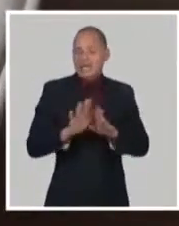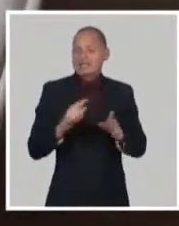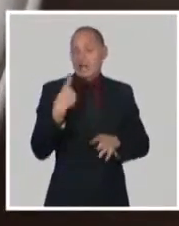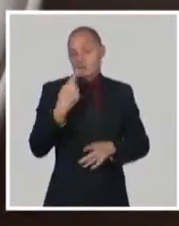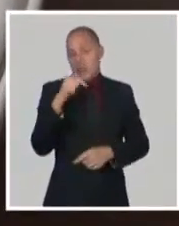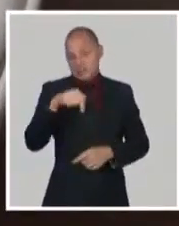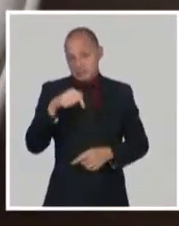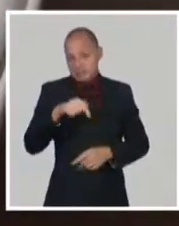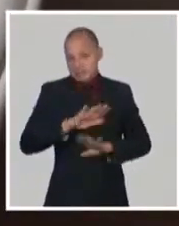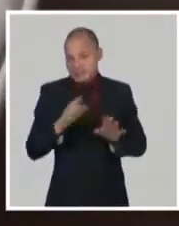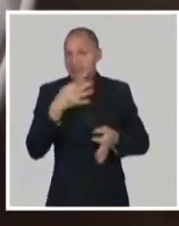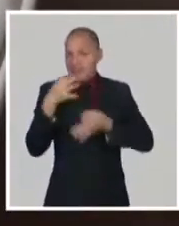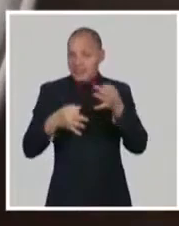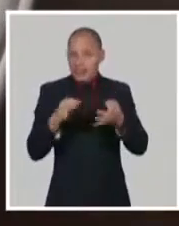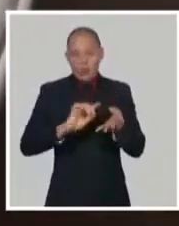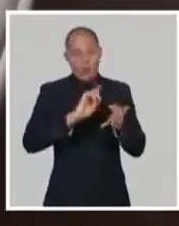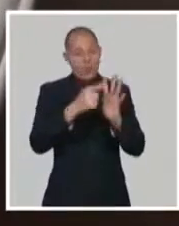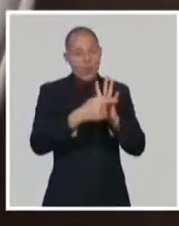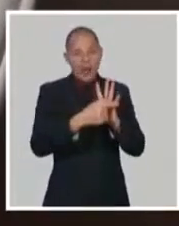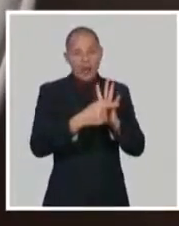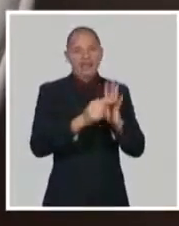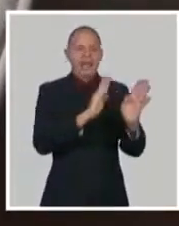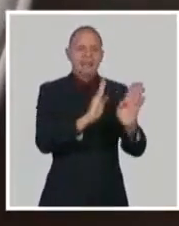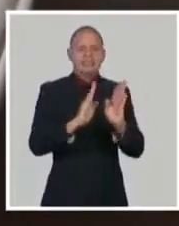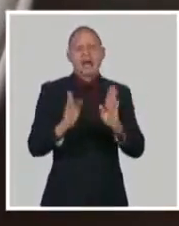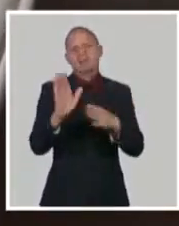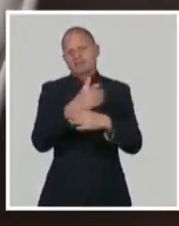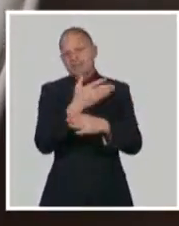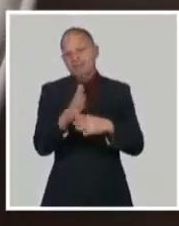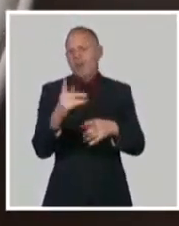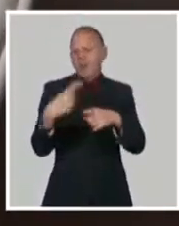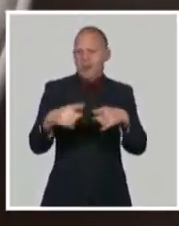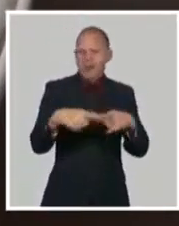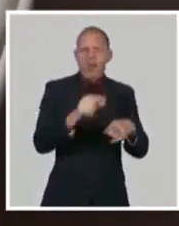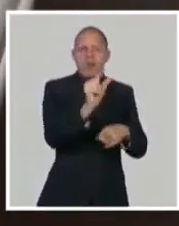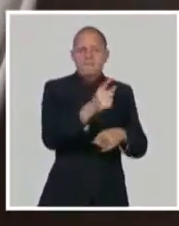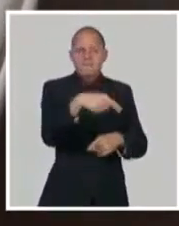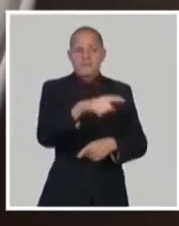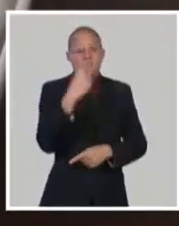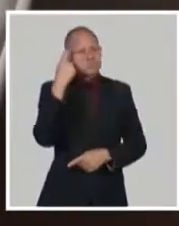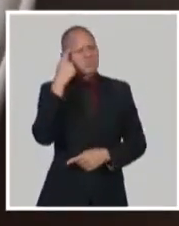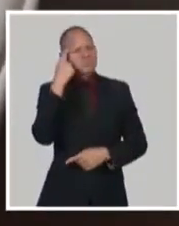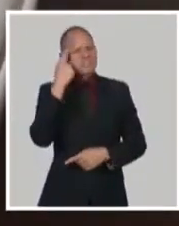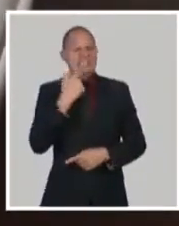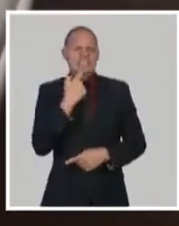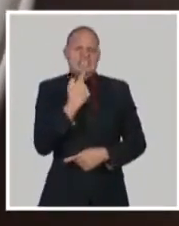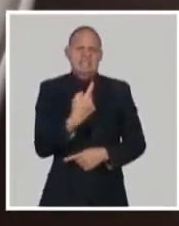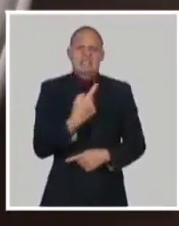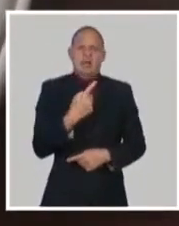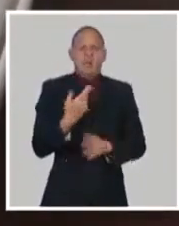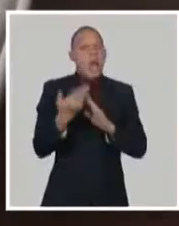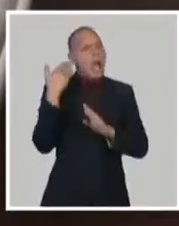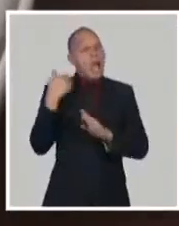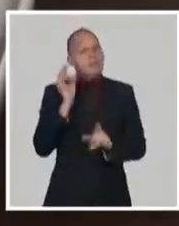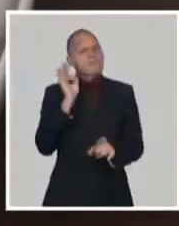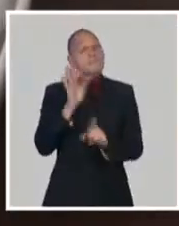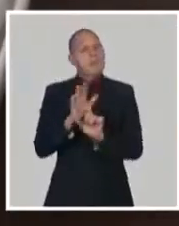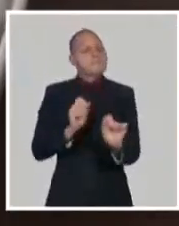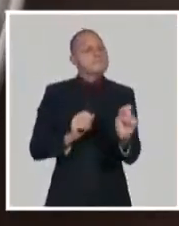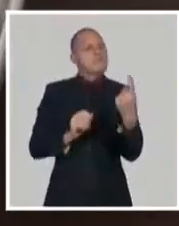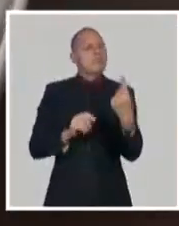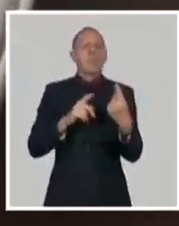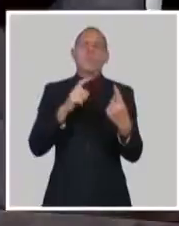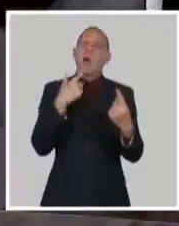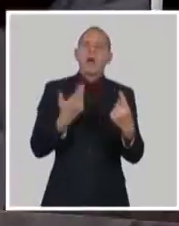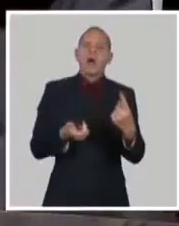a la vez, diversas fases. Las personas se preguntan, bueno, pero si Soberana 01 salió primero, ¿por qué ahora está más lenta que Soberana